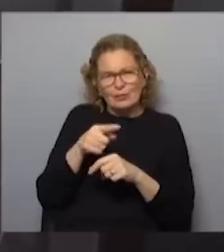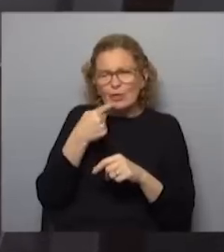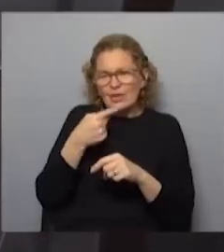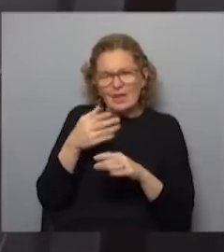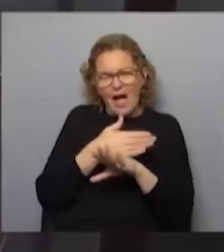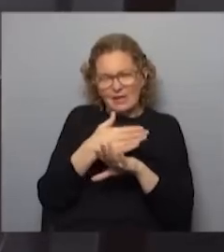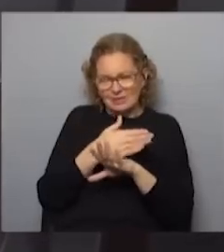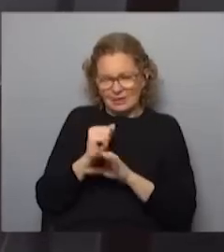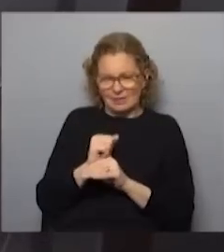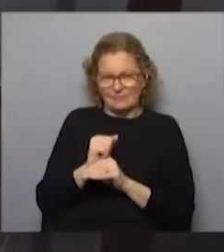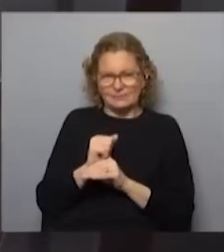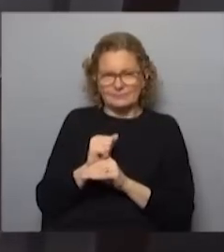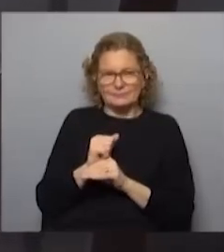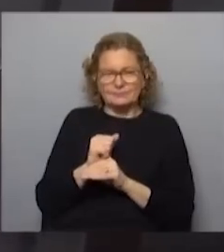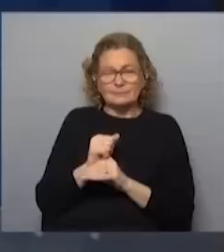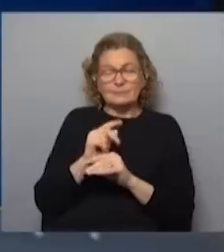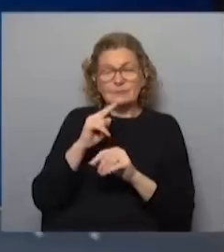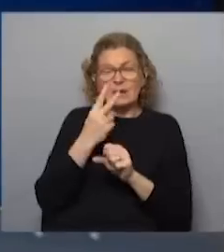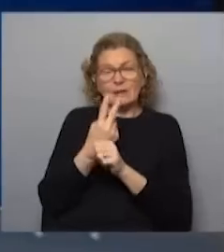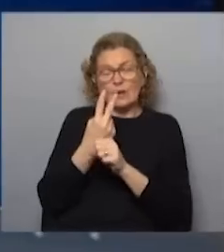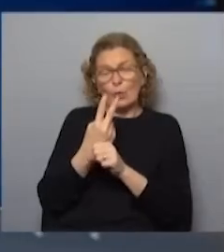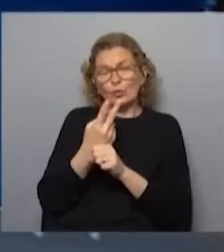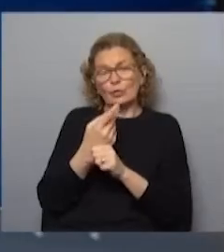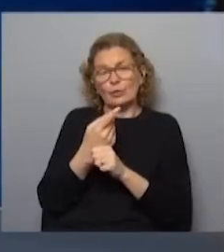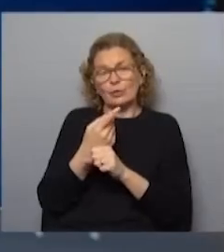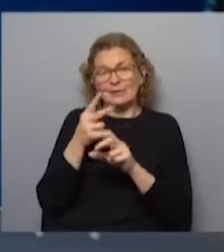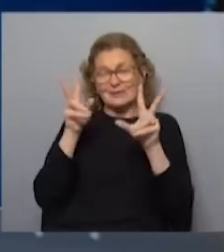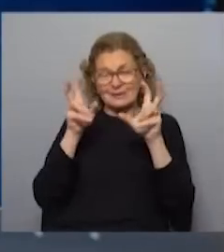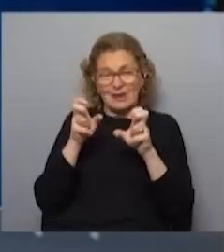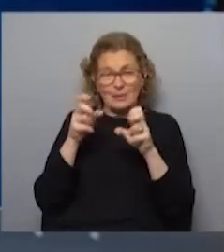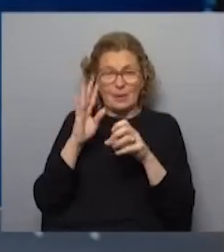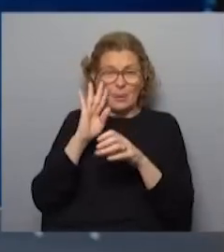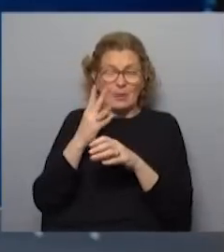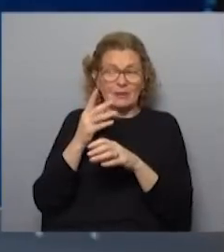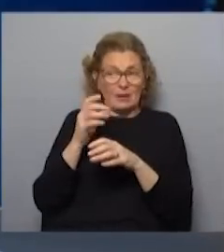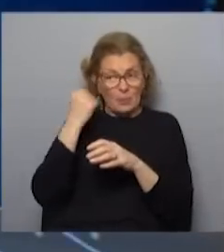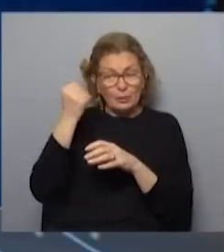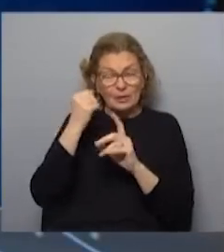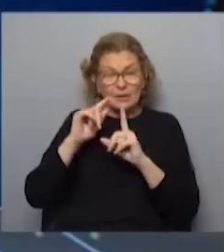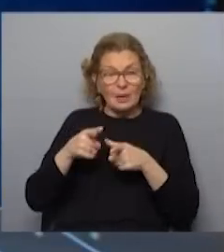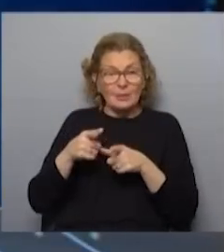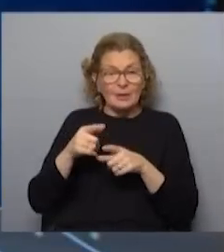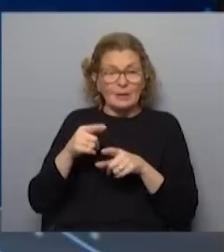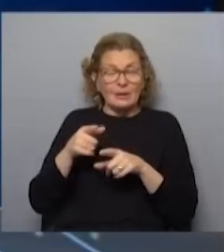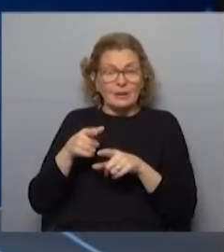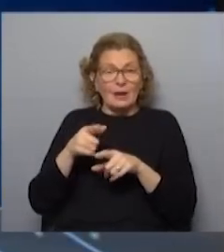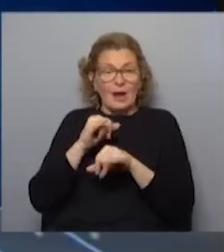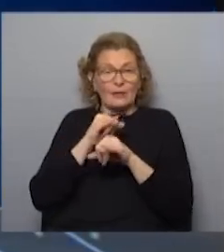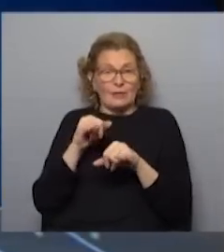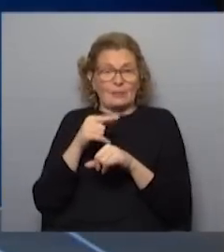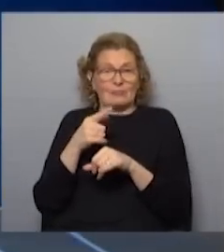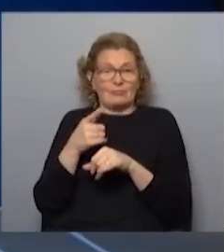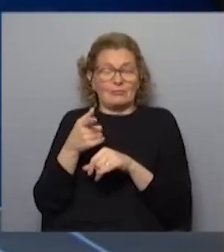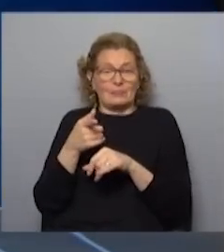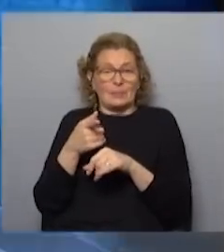enseñaré al principio y el segundo aspecto que me parece no menor es que al fin de cuentas bueno